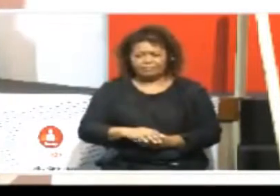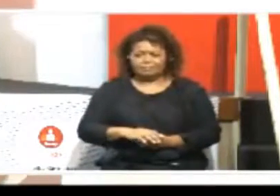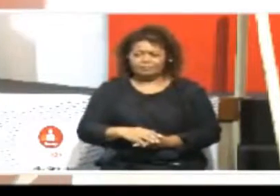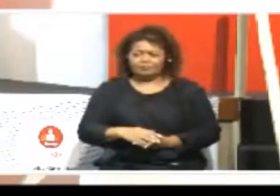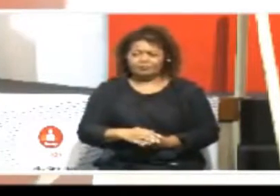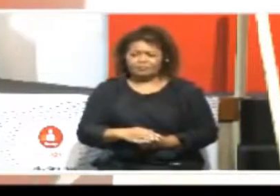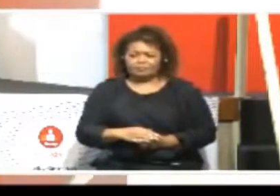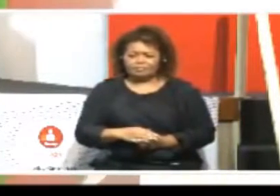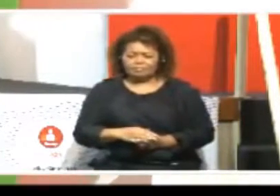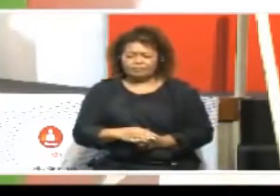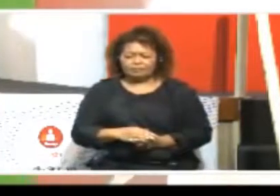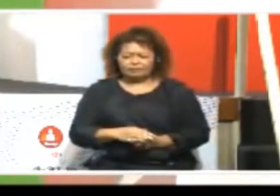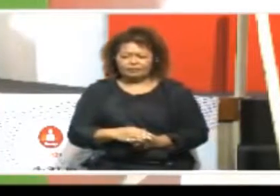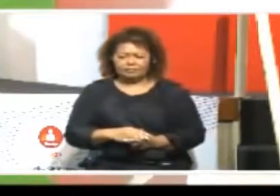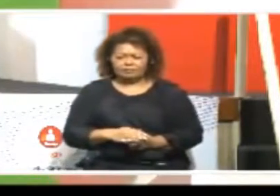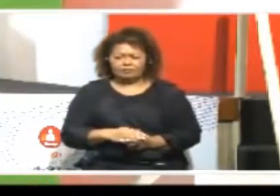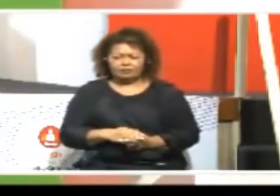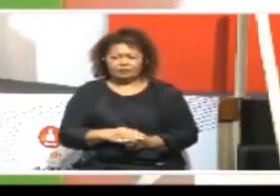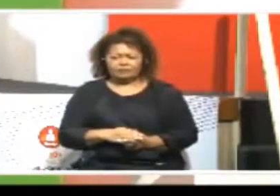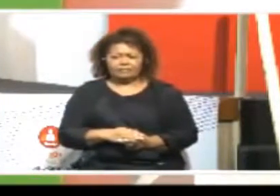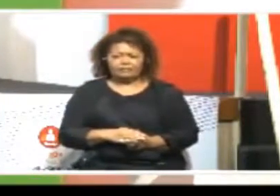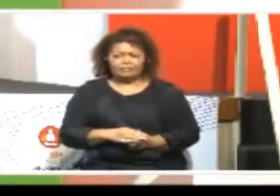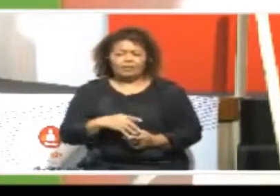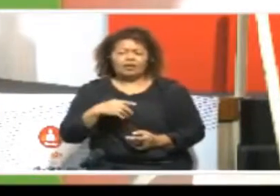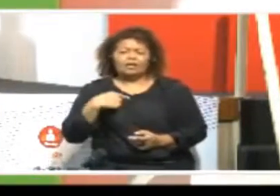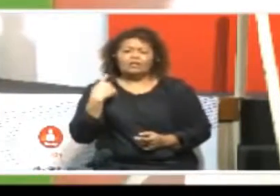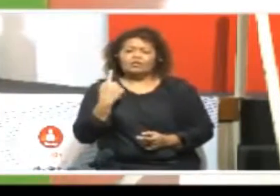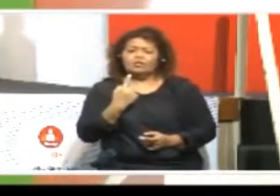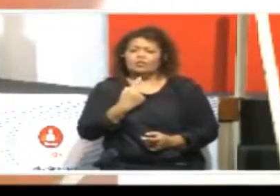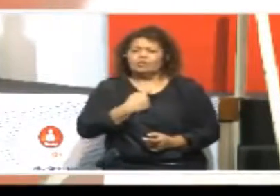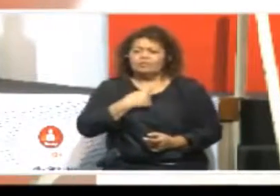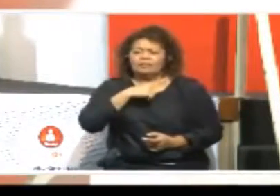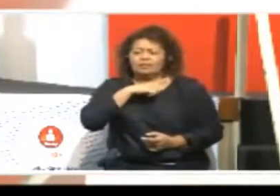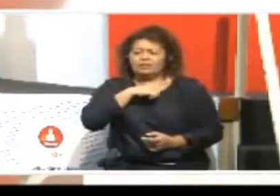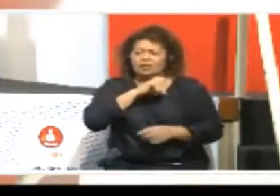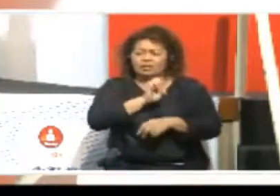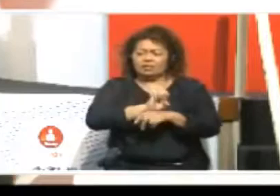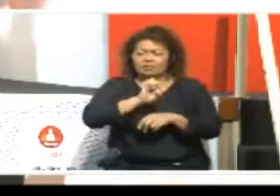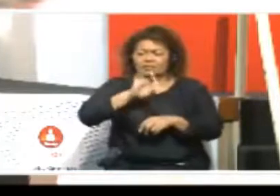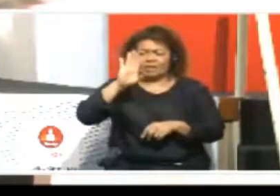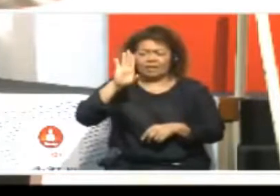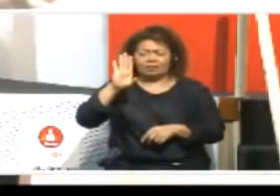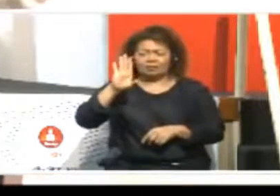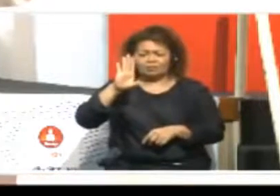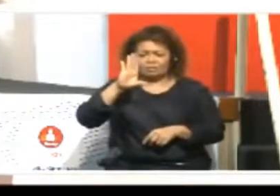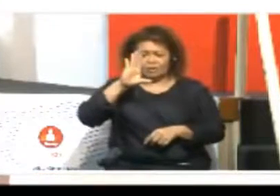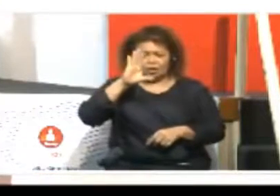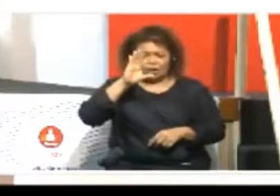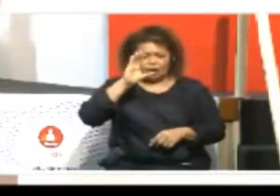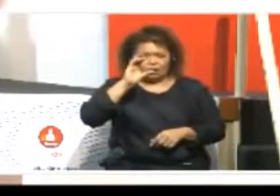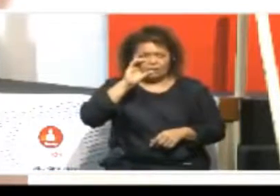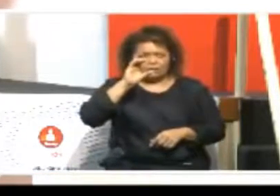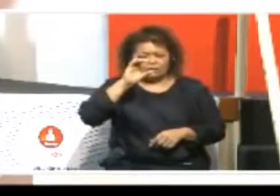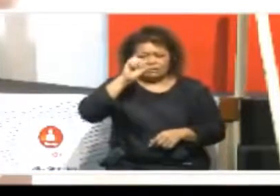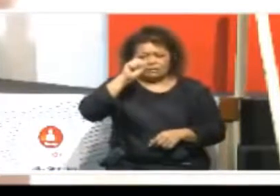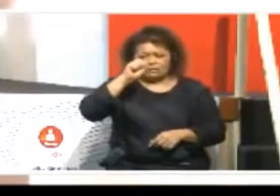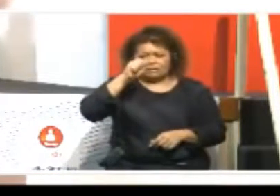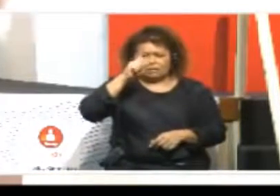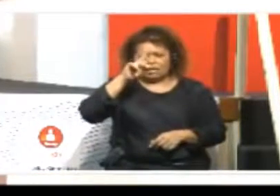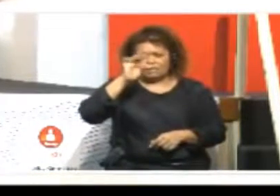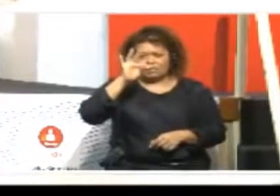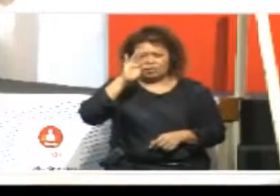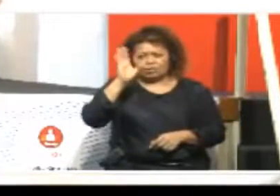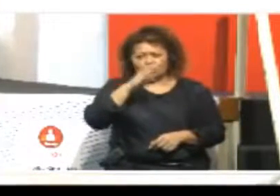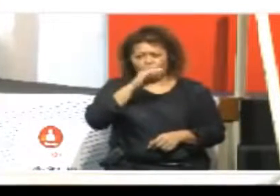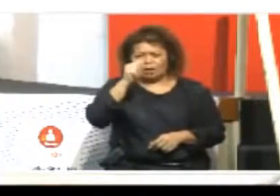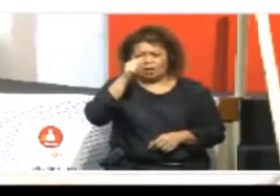Entonces, este es el estado que tomé en Colombia, norte de Santander, tiene 40 municipios y esos fueron los 40